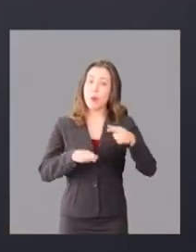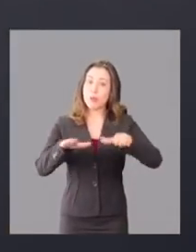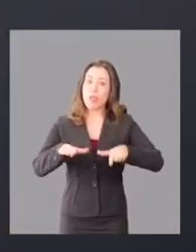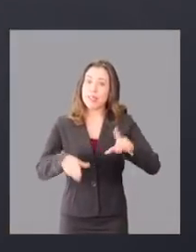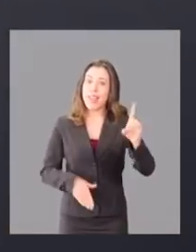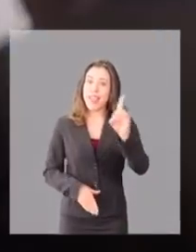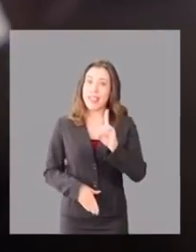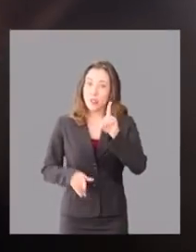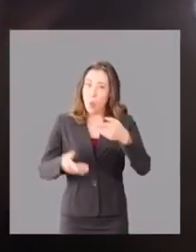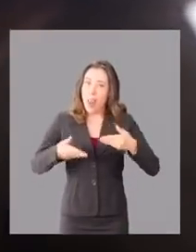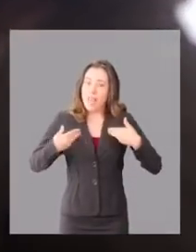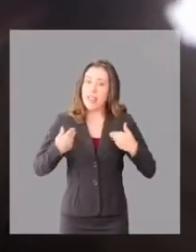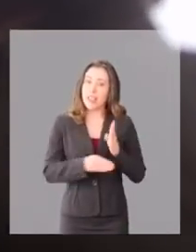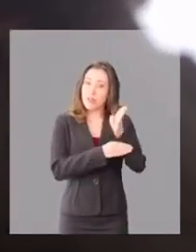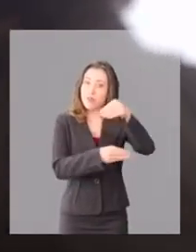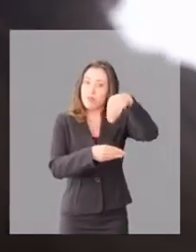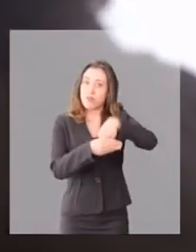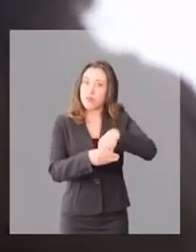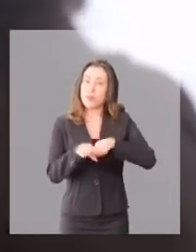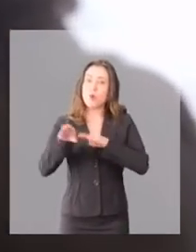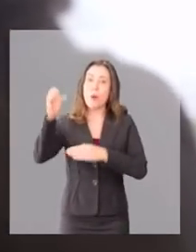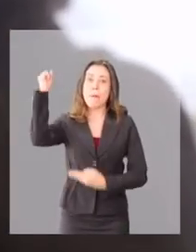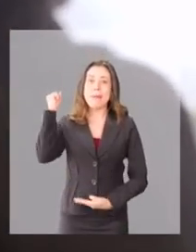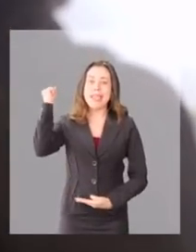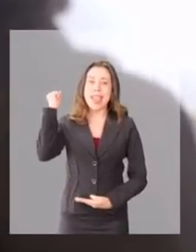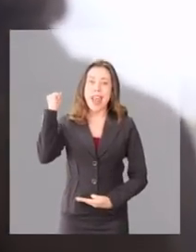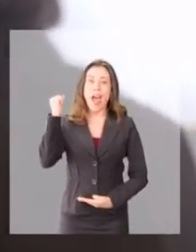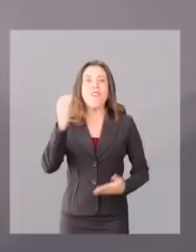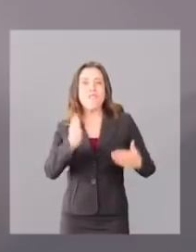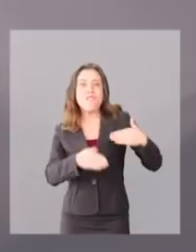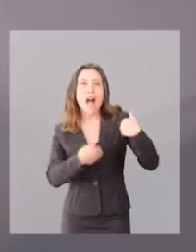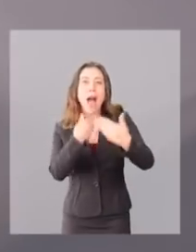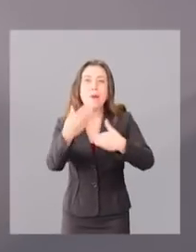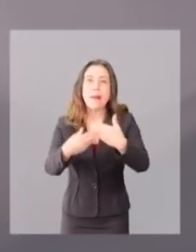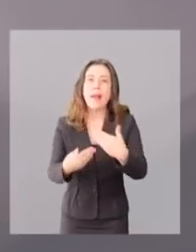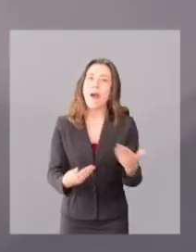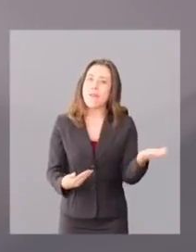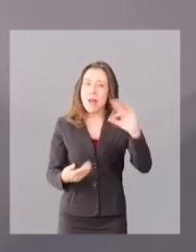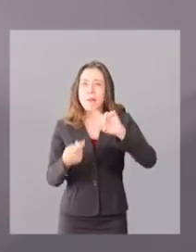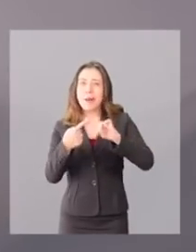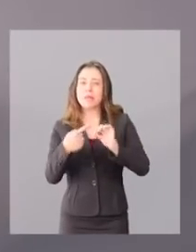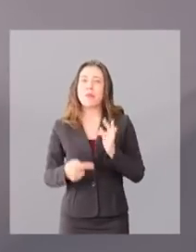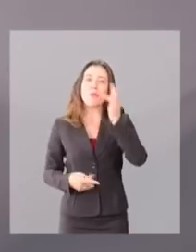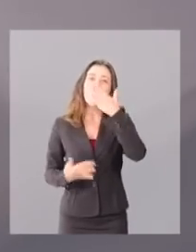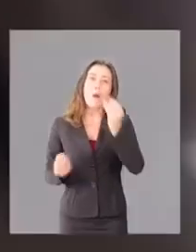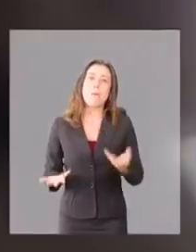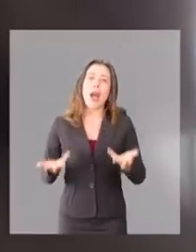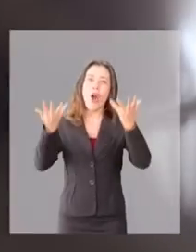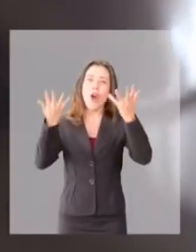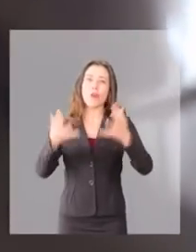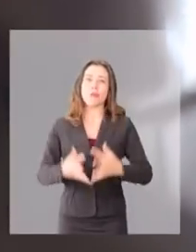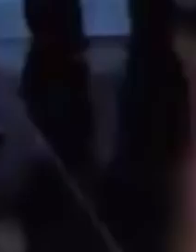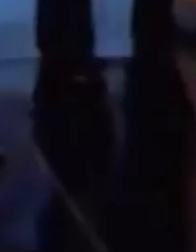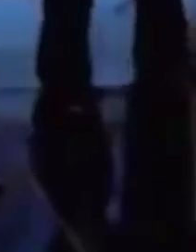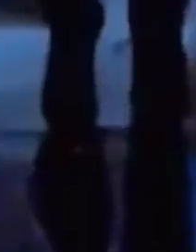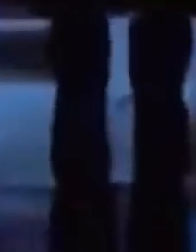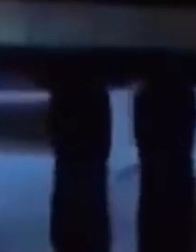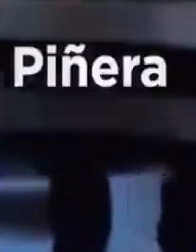este 17 de diciembre, levántate a votar por Sebastián Piñera. ¡Vamos para adelante! ¡Únete a los tiempos mejores!